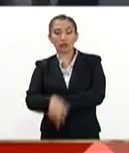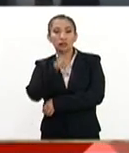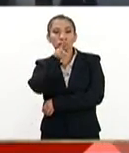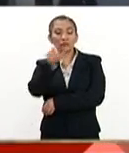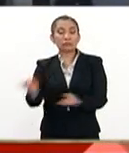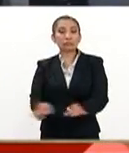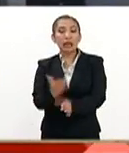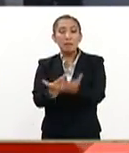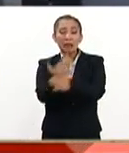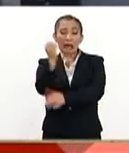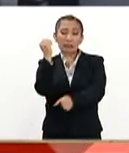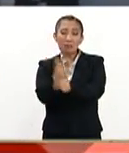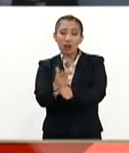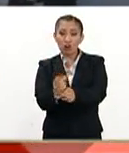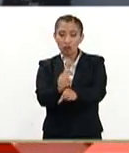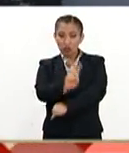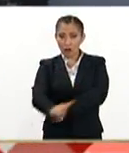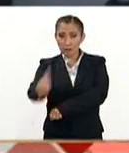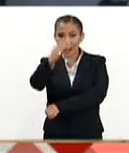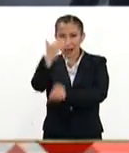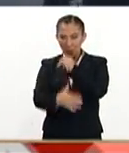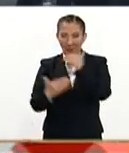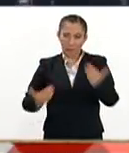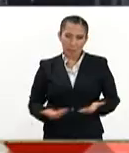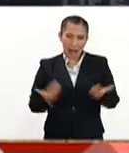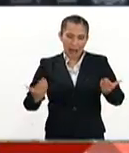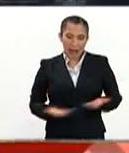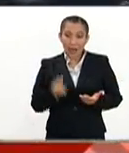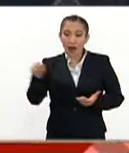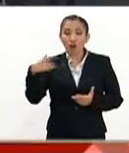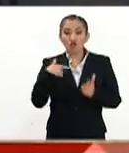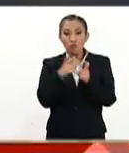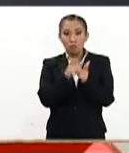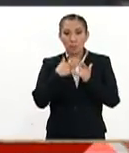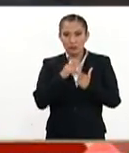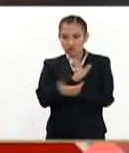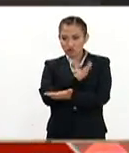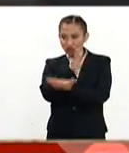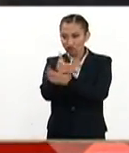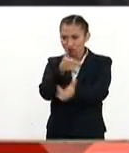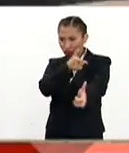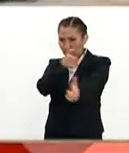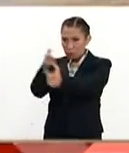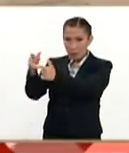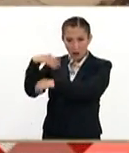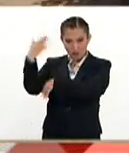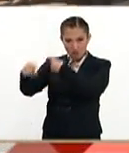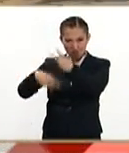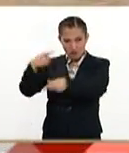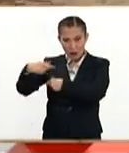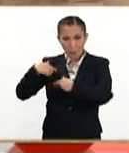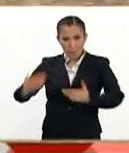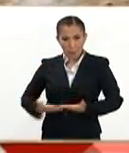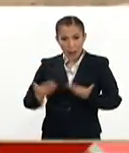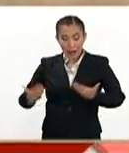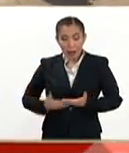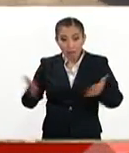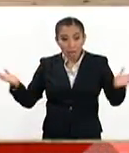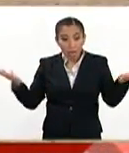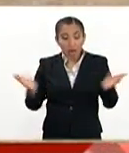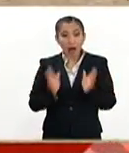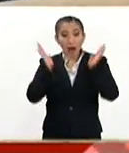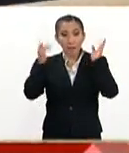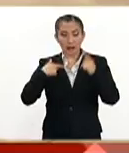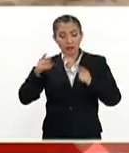la madrugada del domingo, cuando al terminar un baile, un grupo de sujetos disparó contra los asistentes. Las autoridades